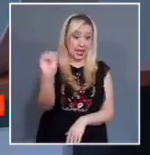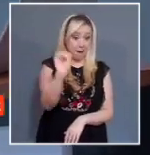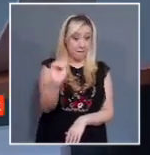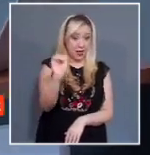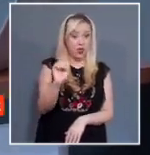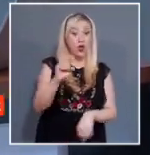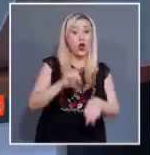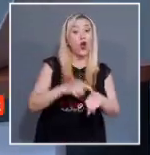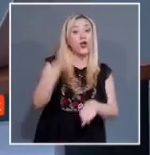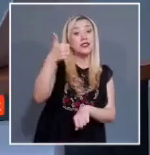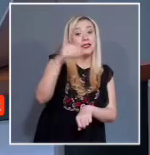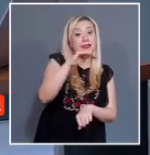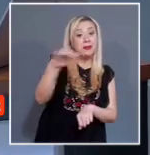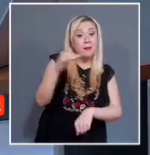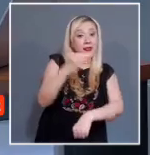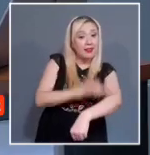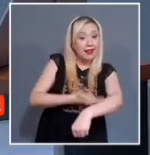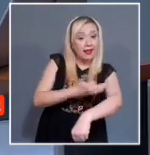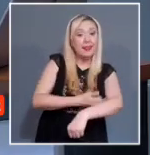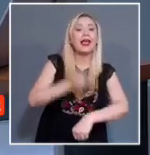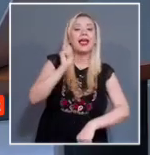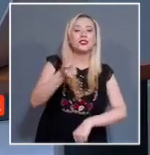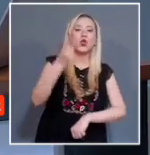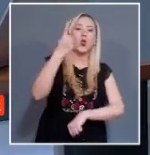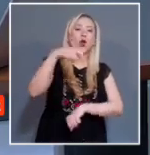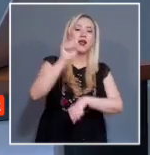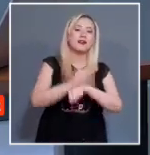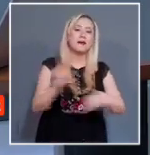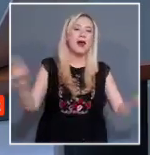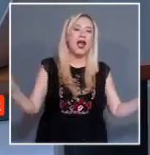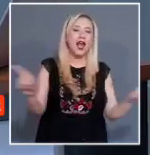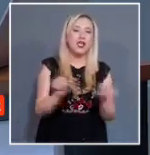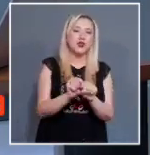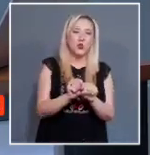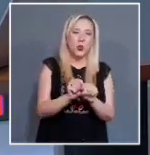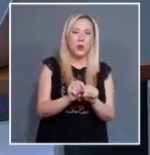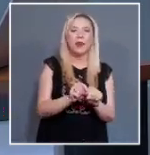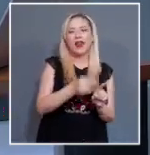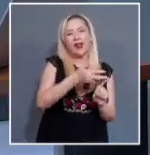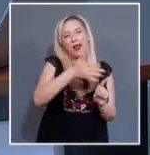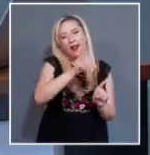18:30 horas el semanario judicial resumen de noticias